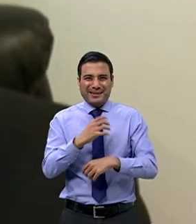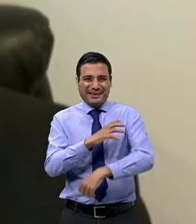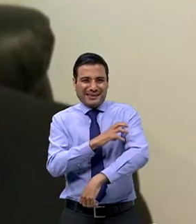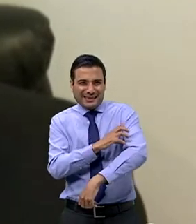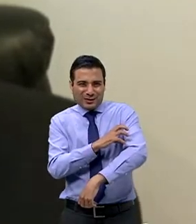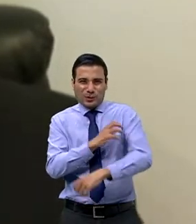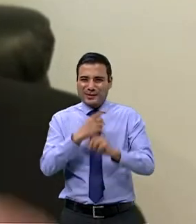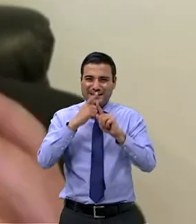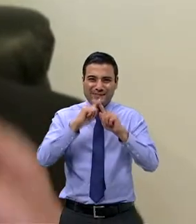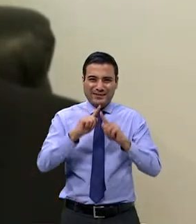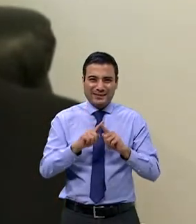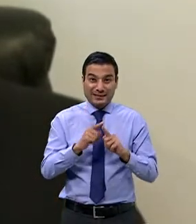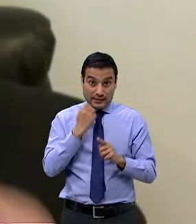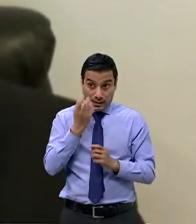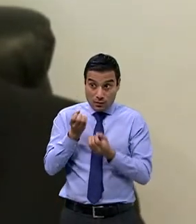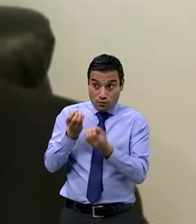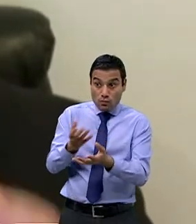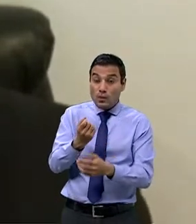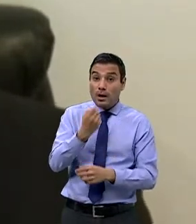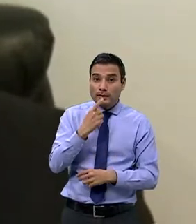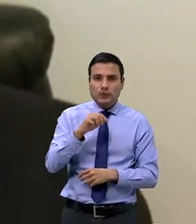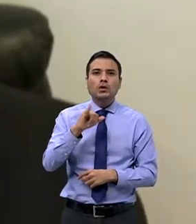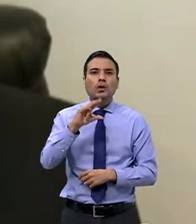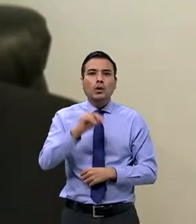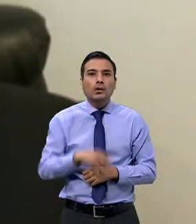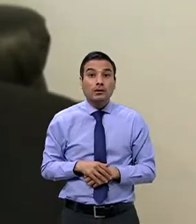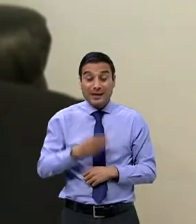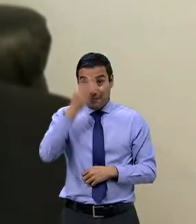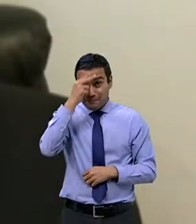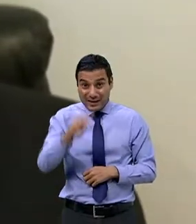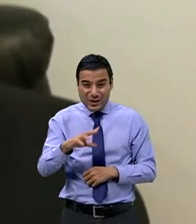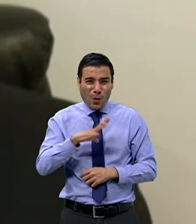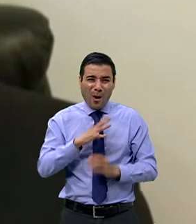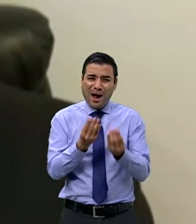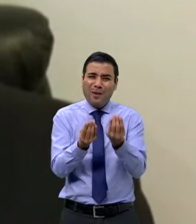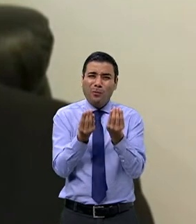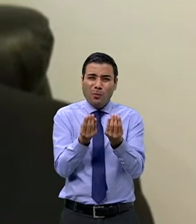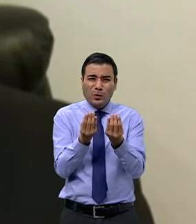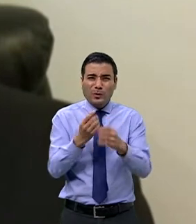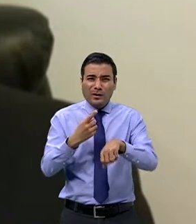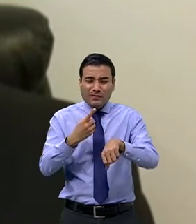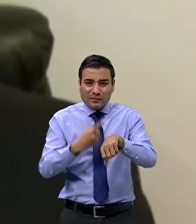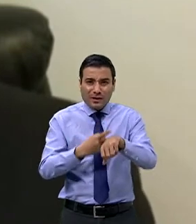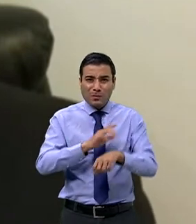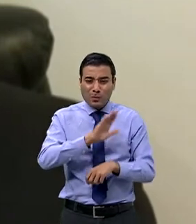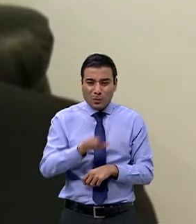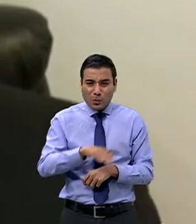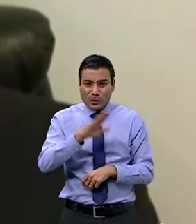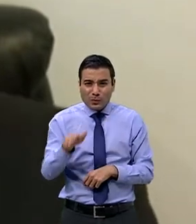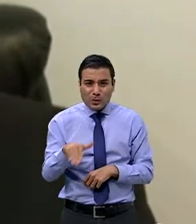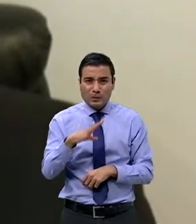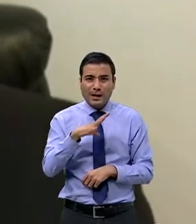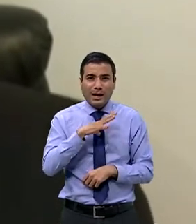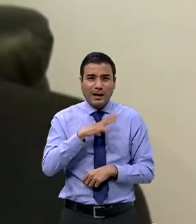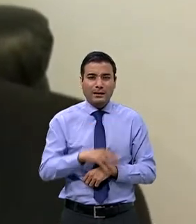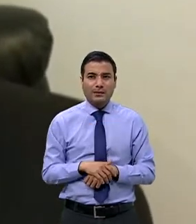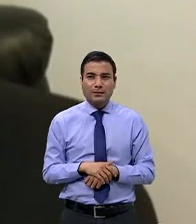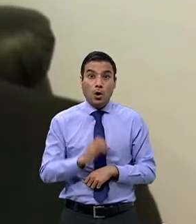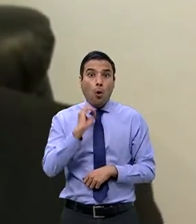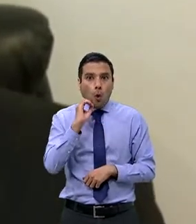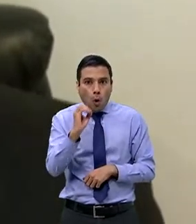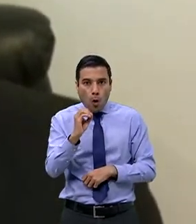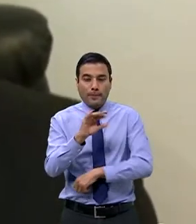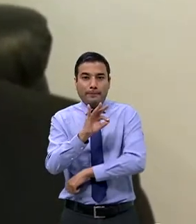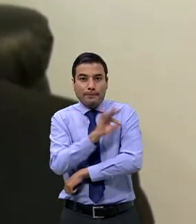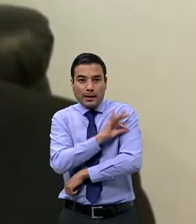son las enfermedades que más cobran vida en nuestro cobran vidas en nuestro país vacunas